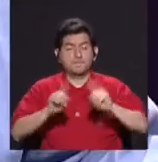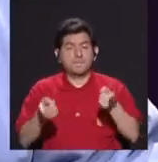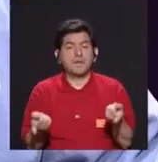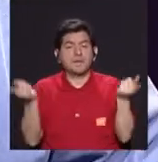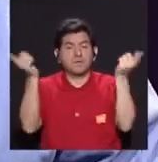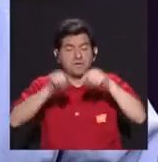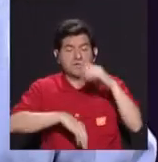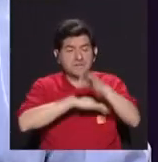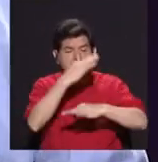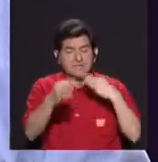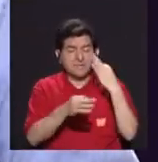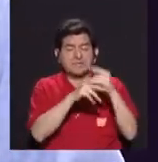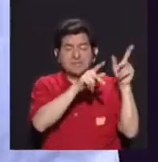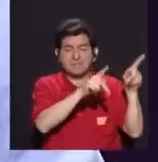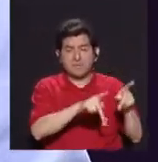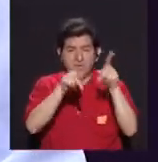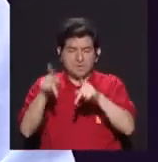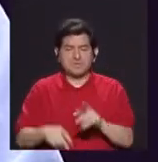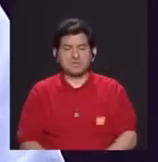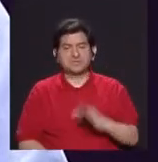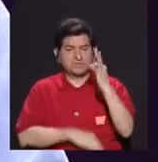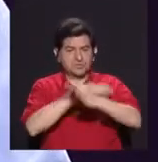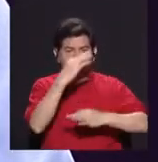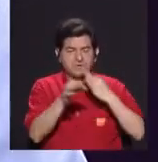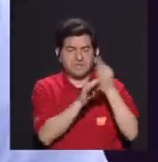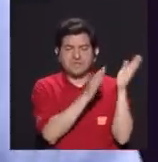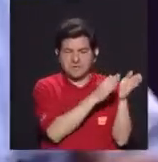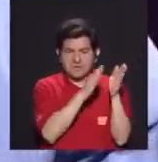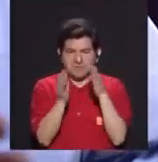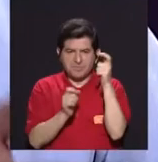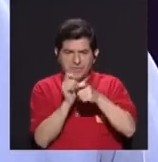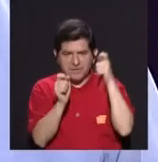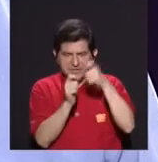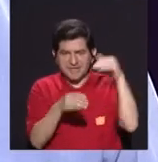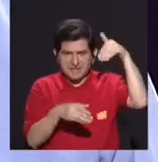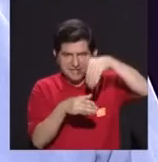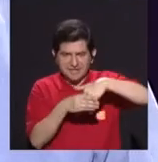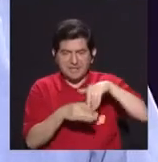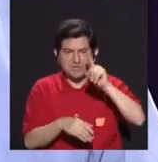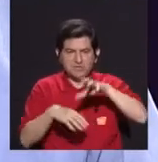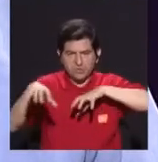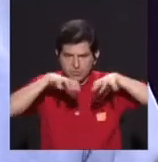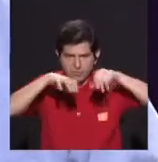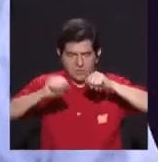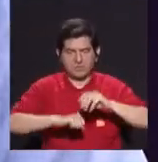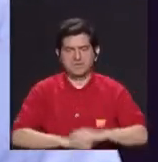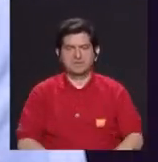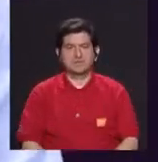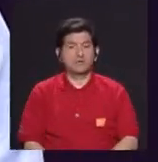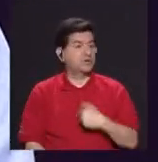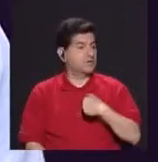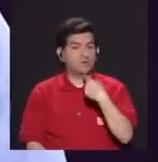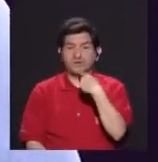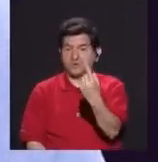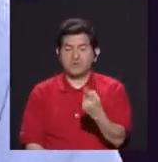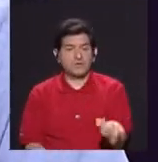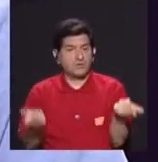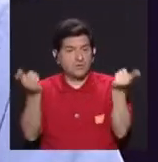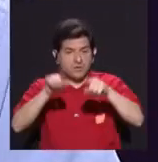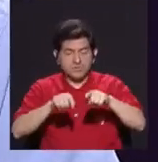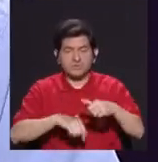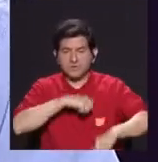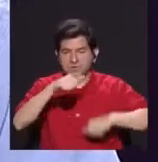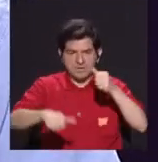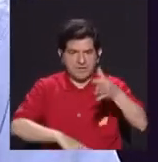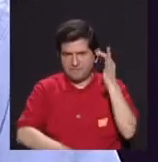que cierto tipo de personas con cierto tipo de formación están dentro de un tipo de movimiento no digo que esto suceda en el grupo